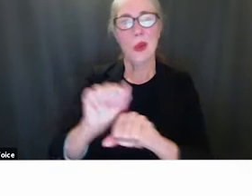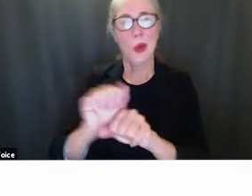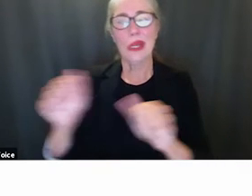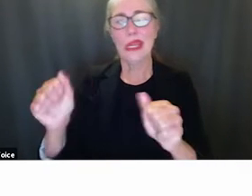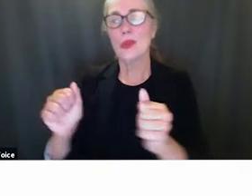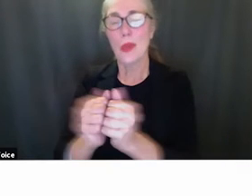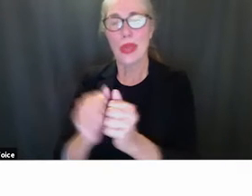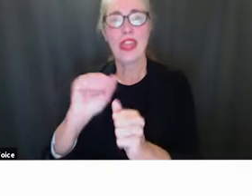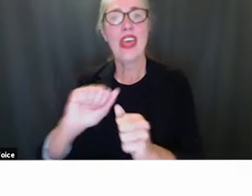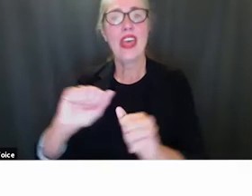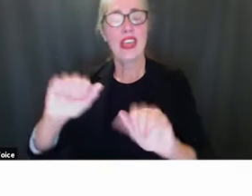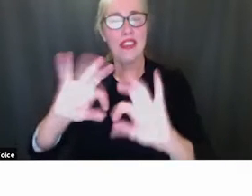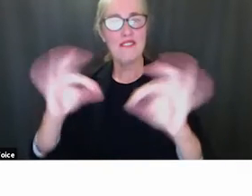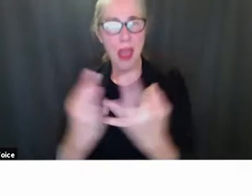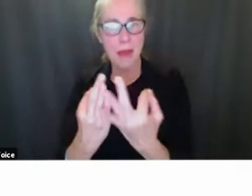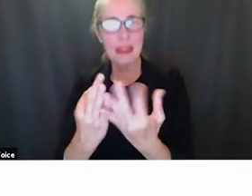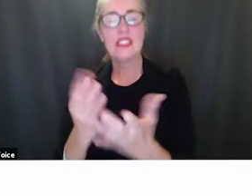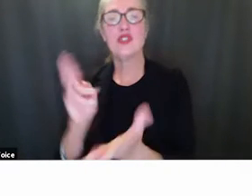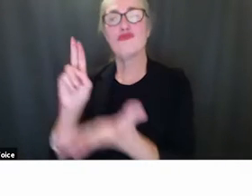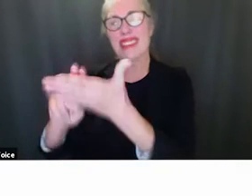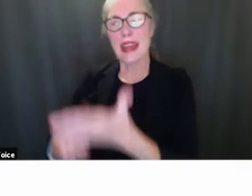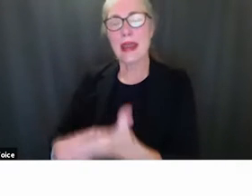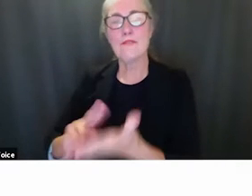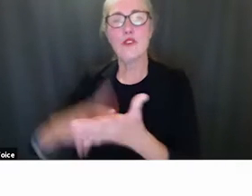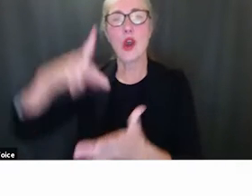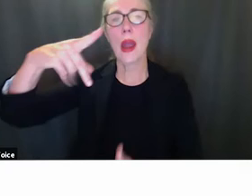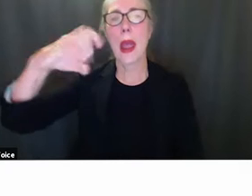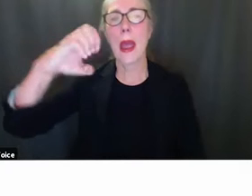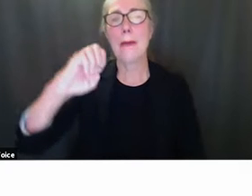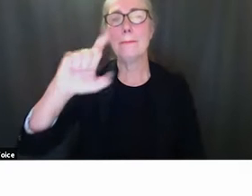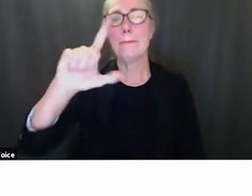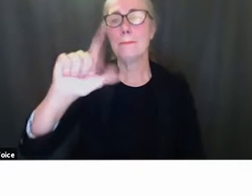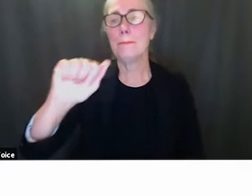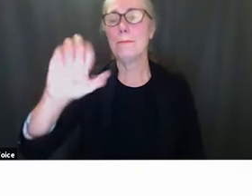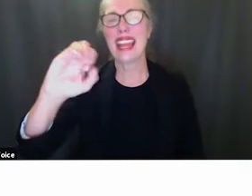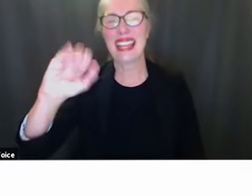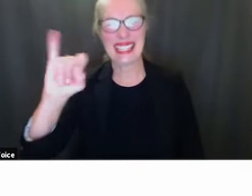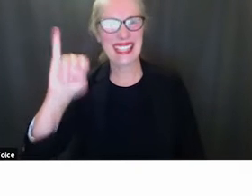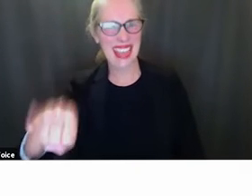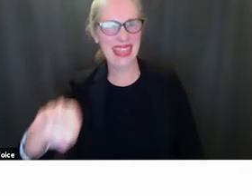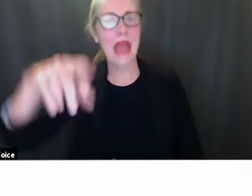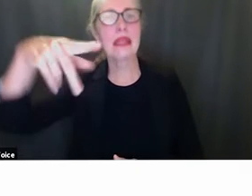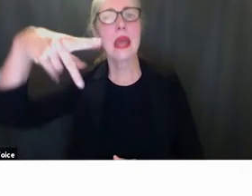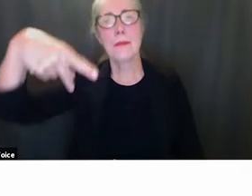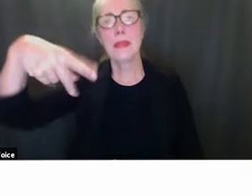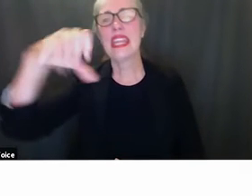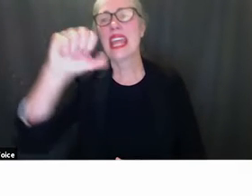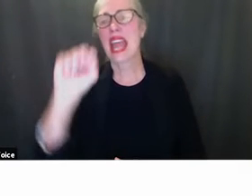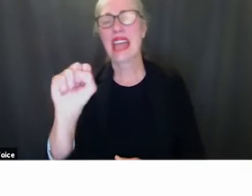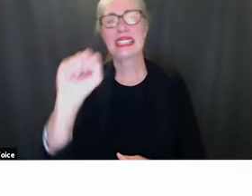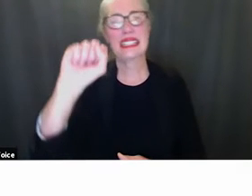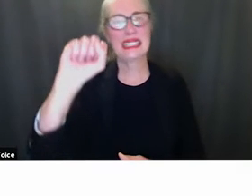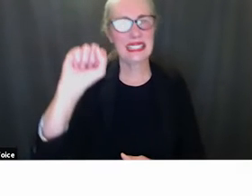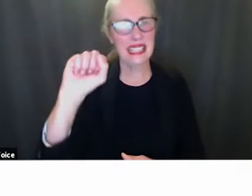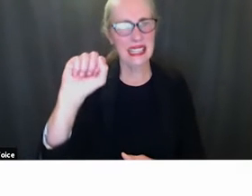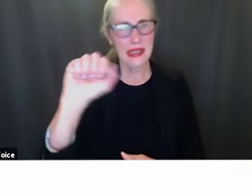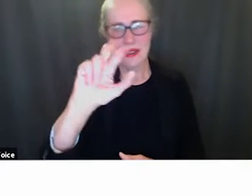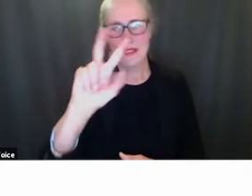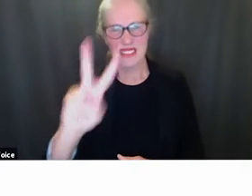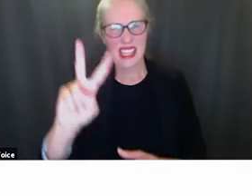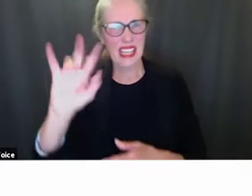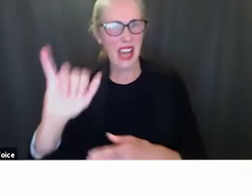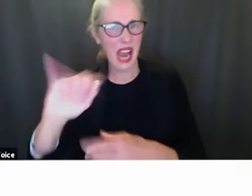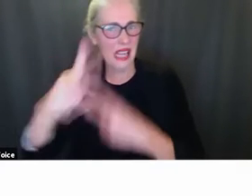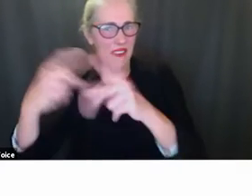en la plataforma del Departamento de Salud Pública. Ahora que el 75% de las familias han completado